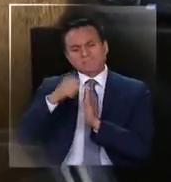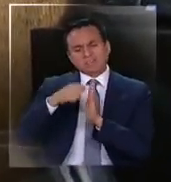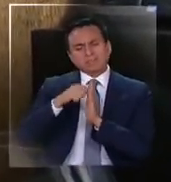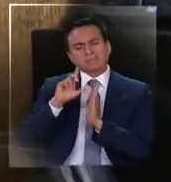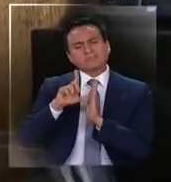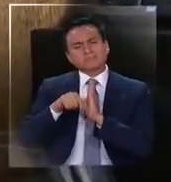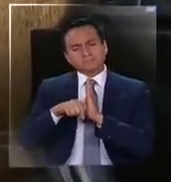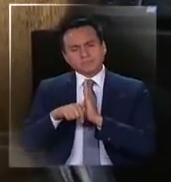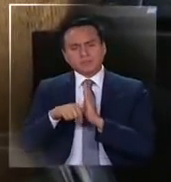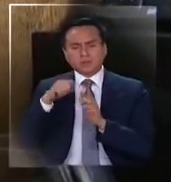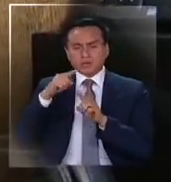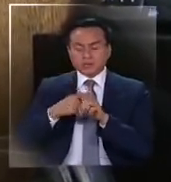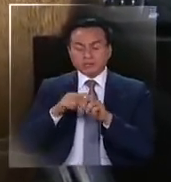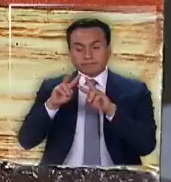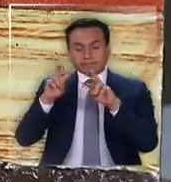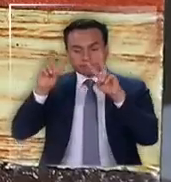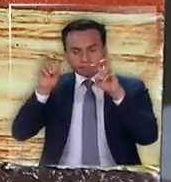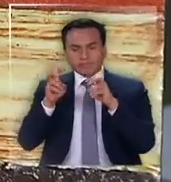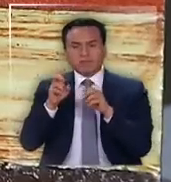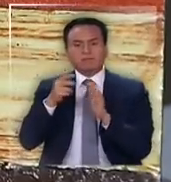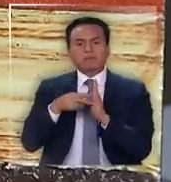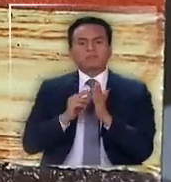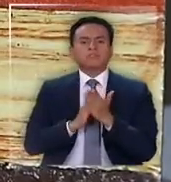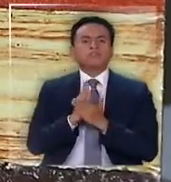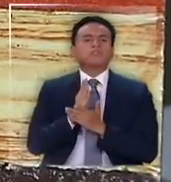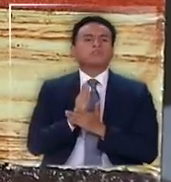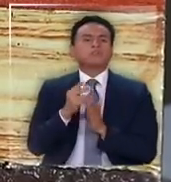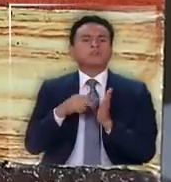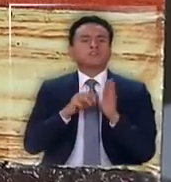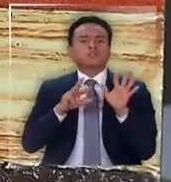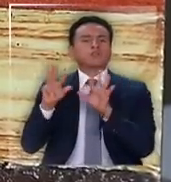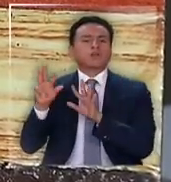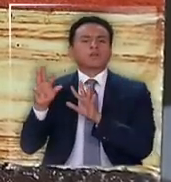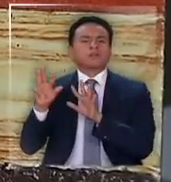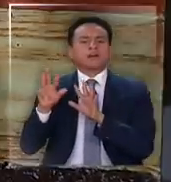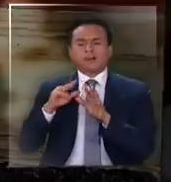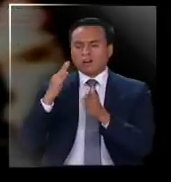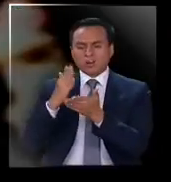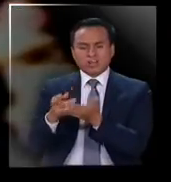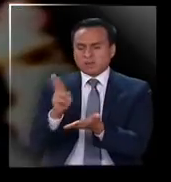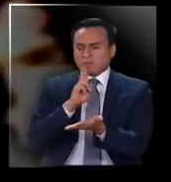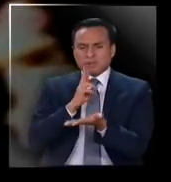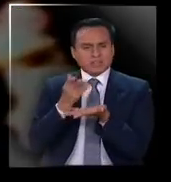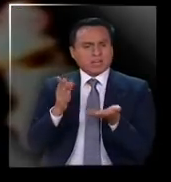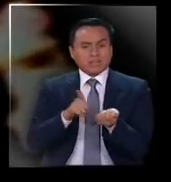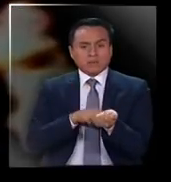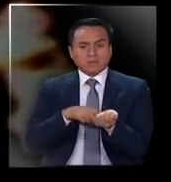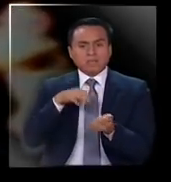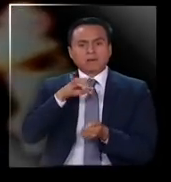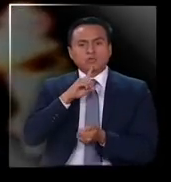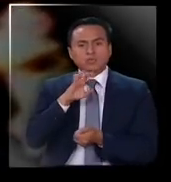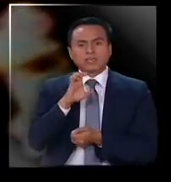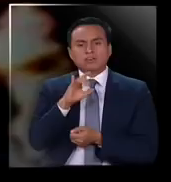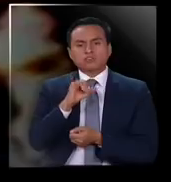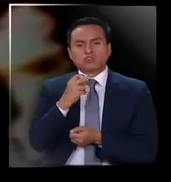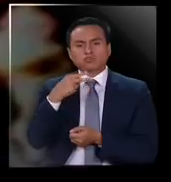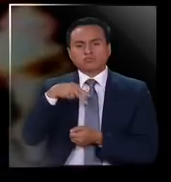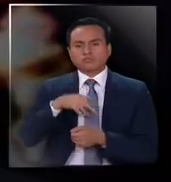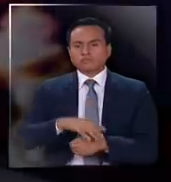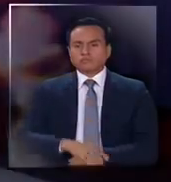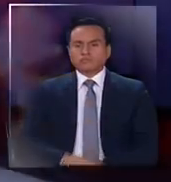meses. Un nuevo escenario en un caso que comenzó en 1999 y aún no entrega respuestas a la familia Matute Jones.